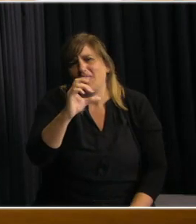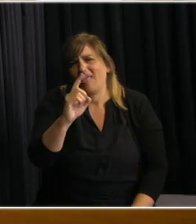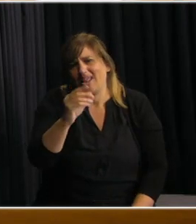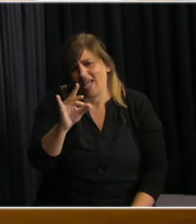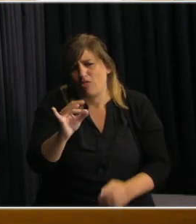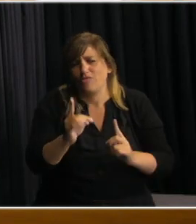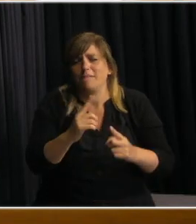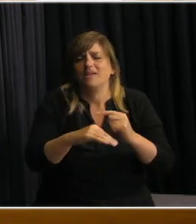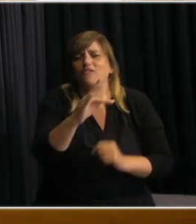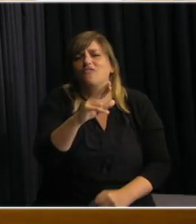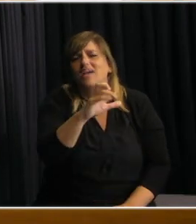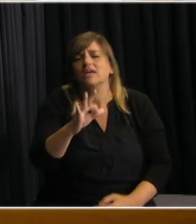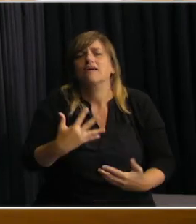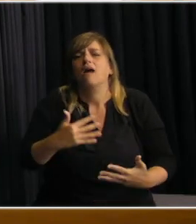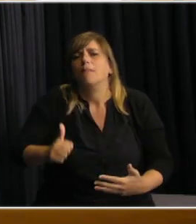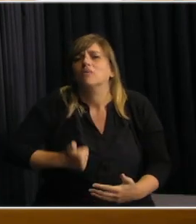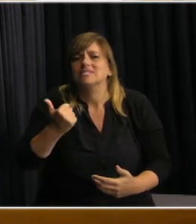y agradecerlos.